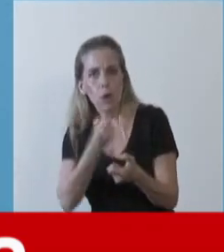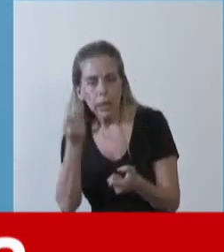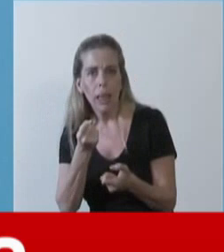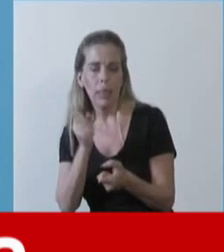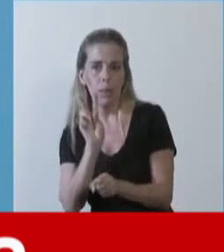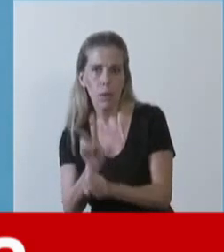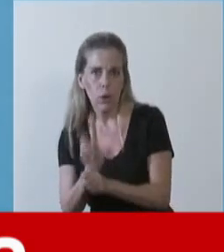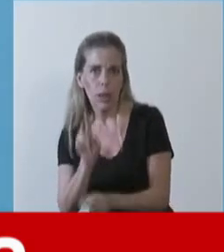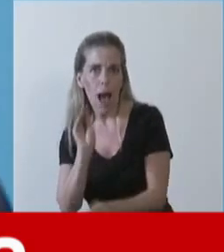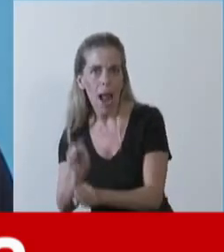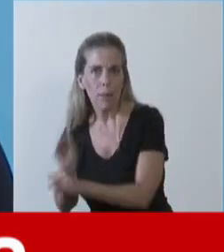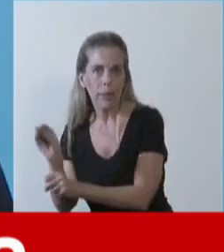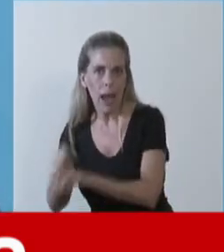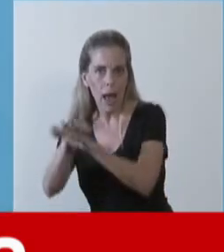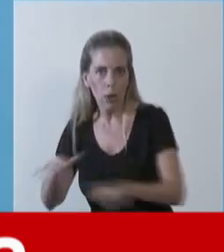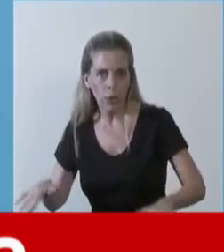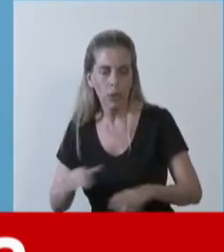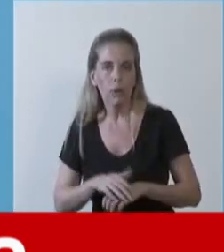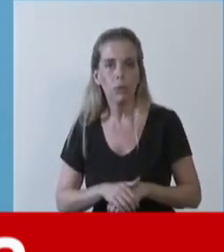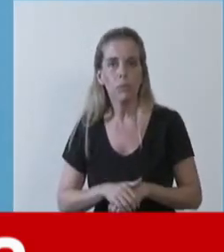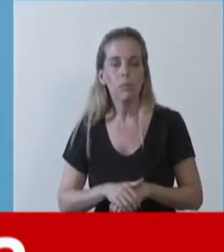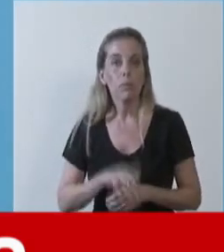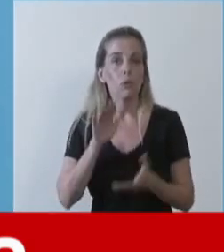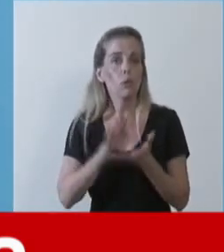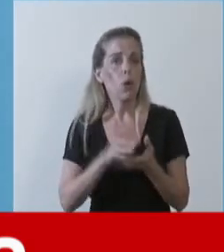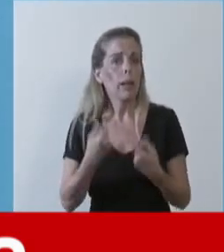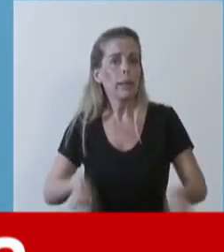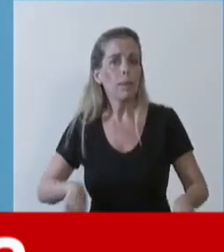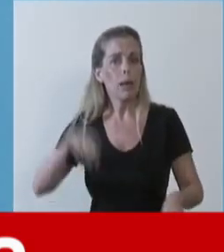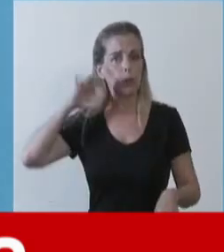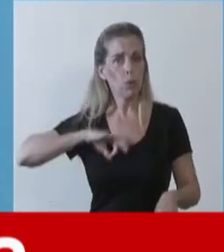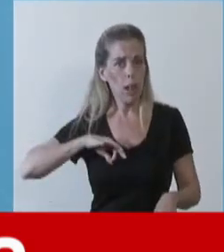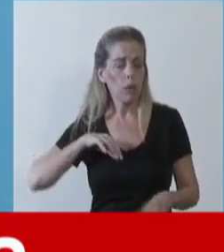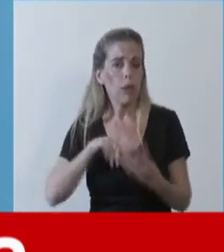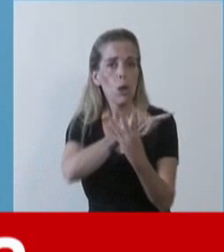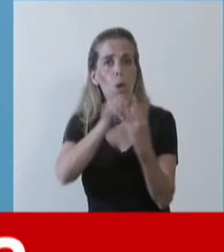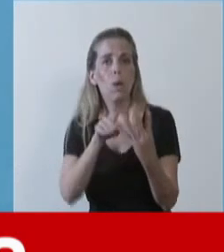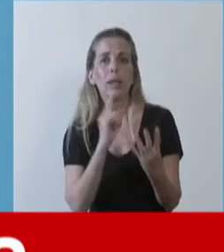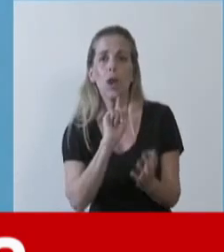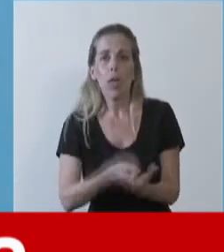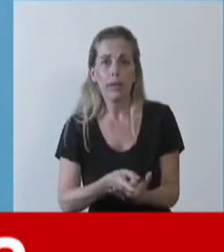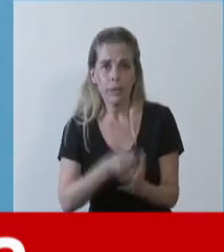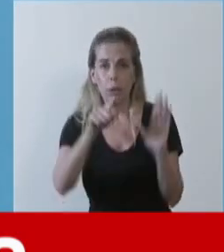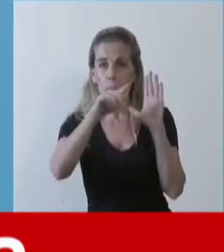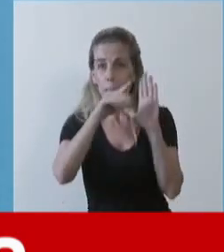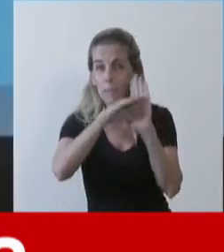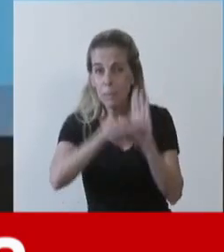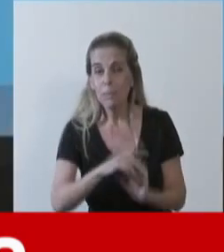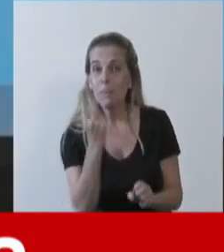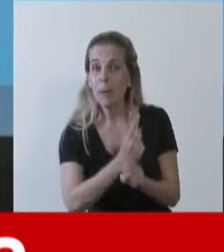alimentaria. Sobre la dimensión de los ingresos tenemos 4 medidas. La primera la voy a anunciar